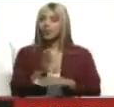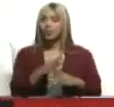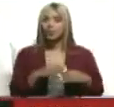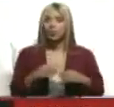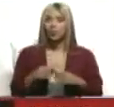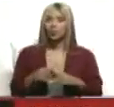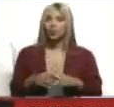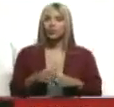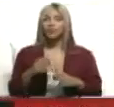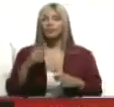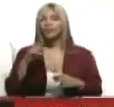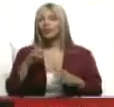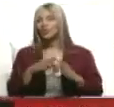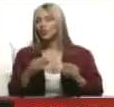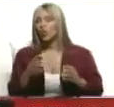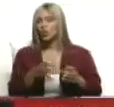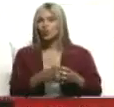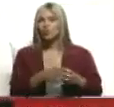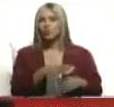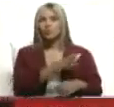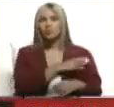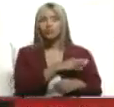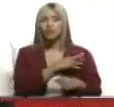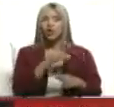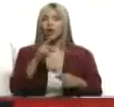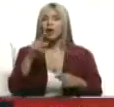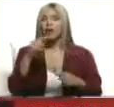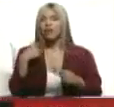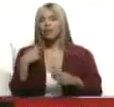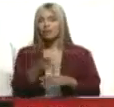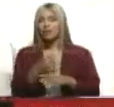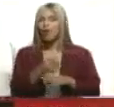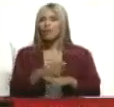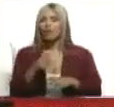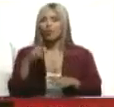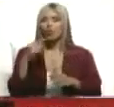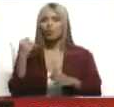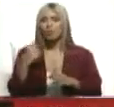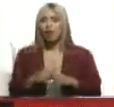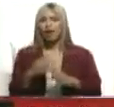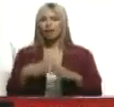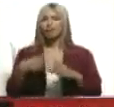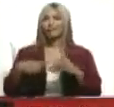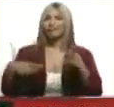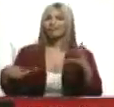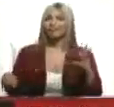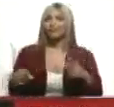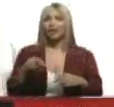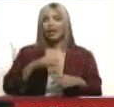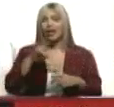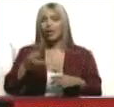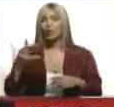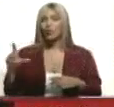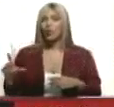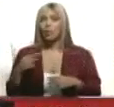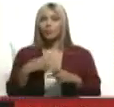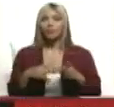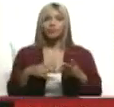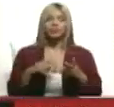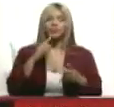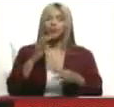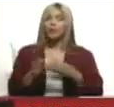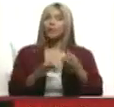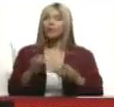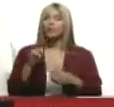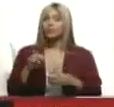Y Rosales, Ramos Alú, Capriles, todo eso, y los delincuentes, Leopoldo López, ni se diga, tienen una